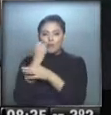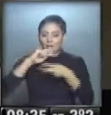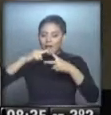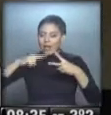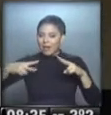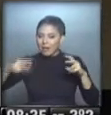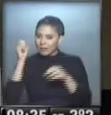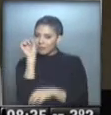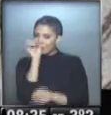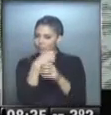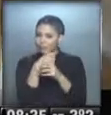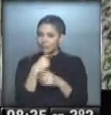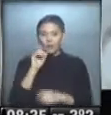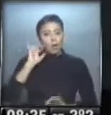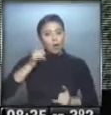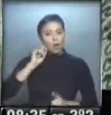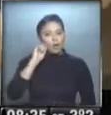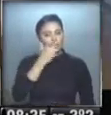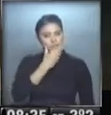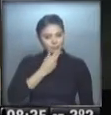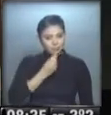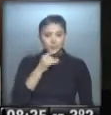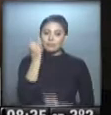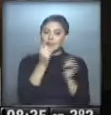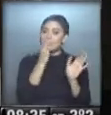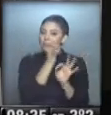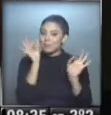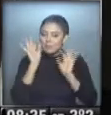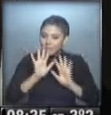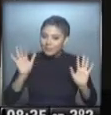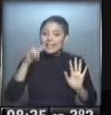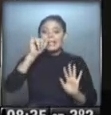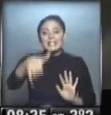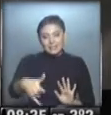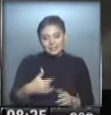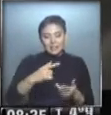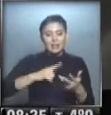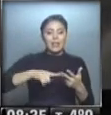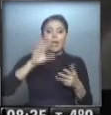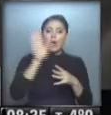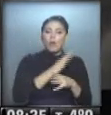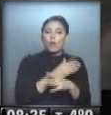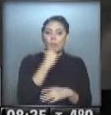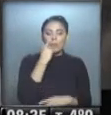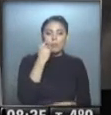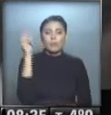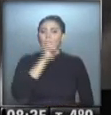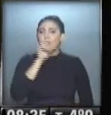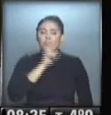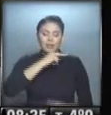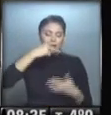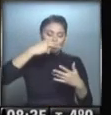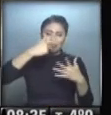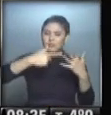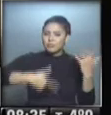joven, simpático, seductor si se quiere. No te cuento más de la peli, sí te digo que participa Guillermo Fenin, Elena Roger, Anita